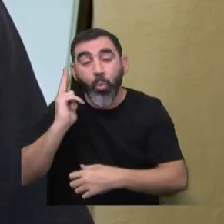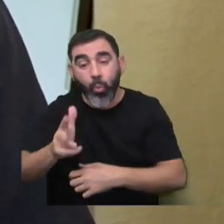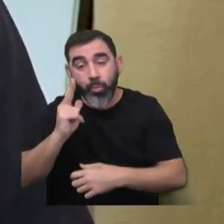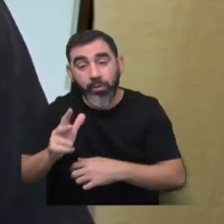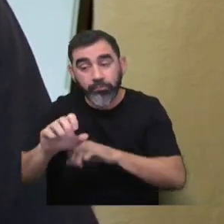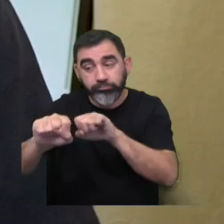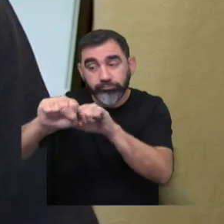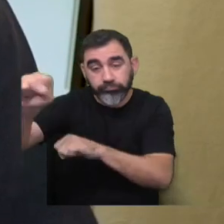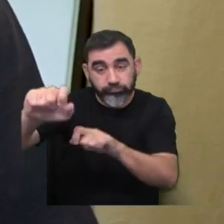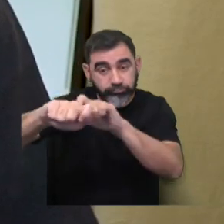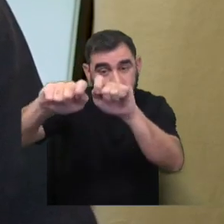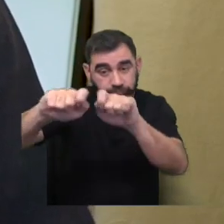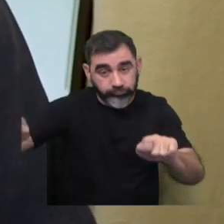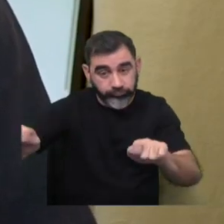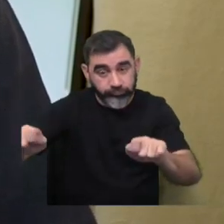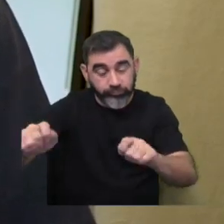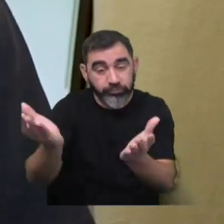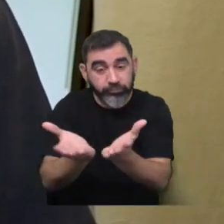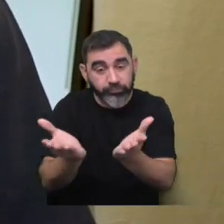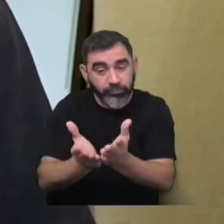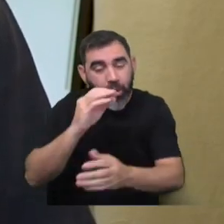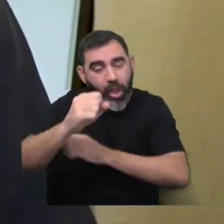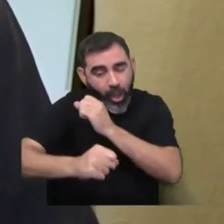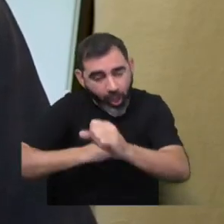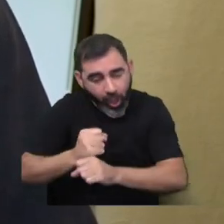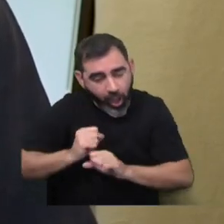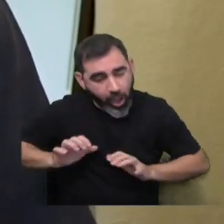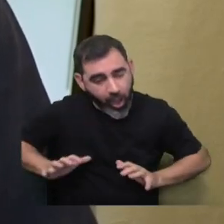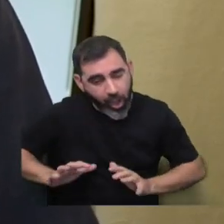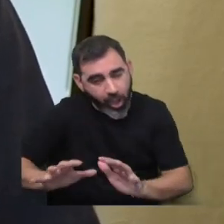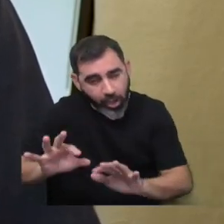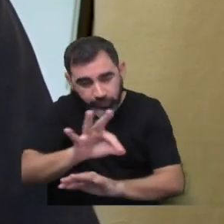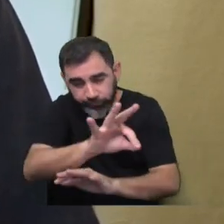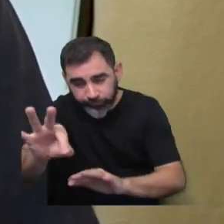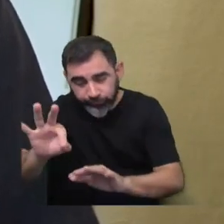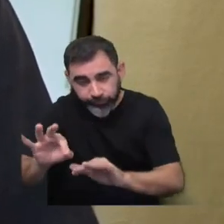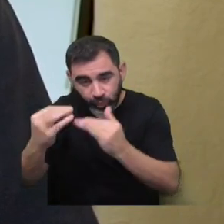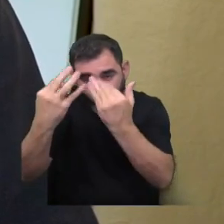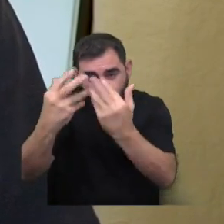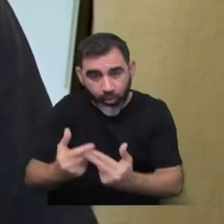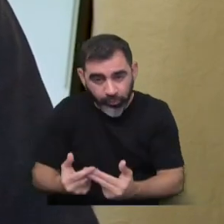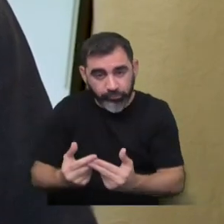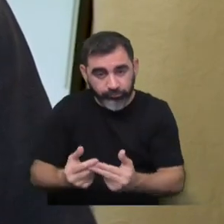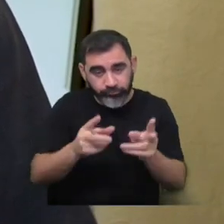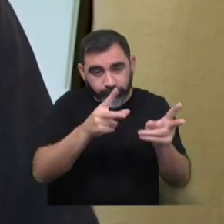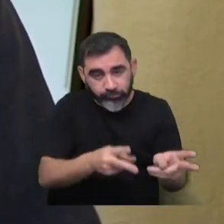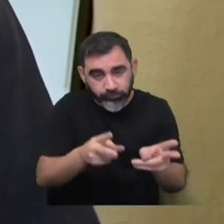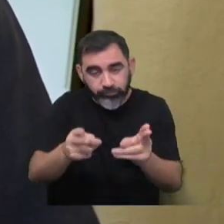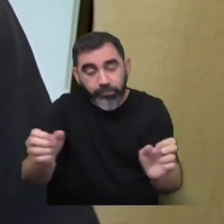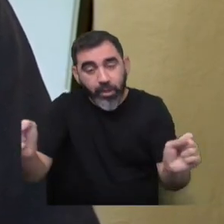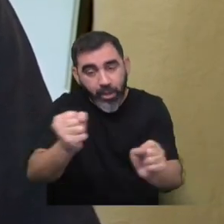posgrado académico que nos llevó varios años diseñarlo y seguir todas las etapas de